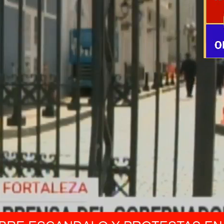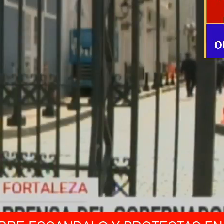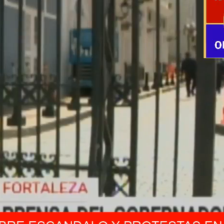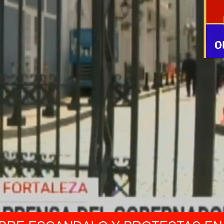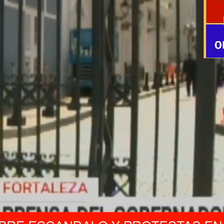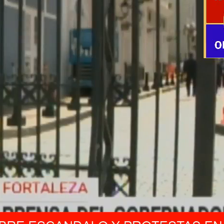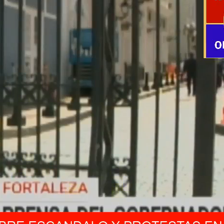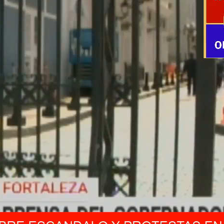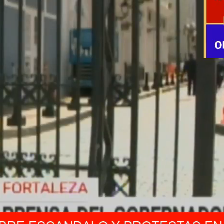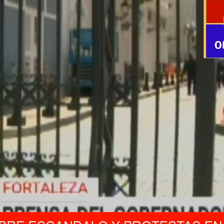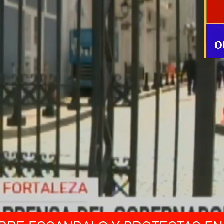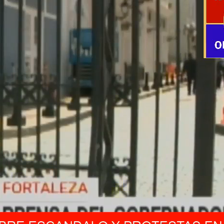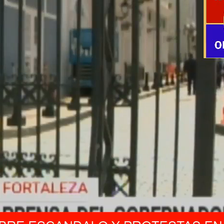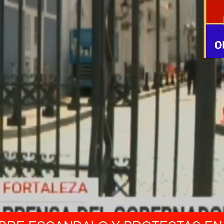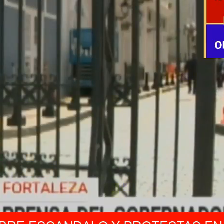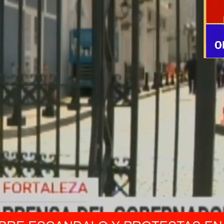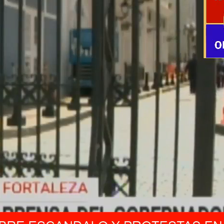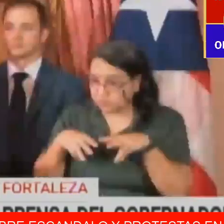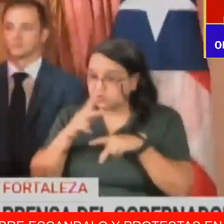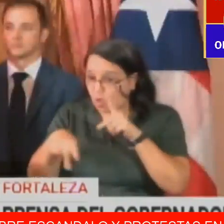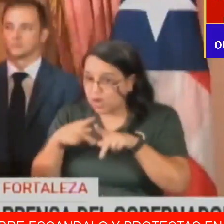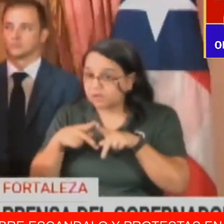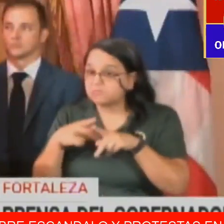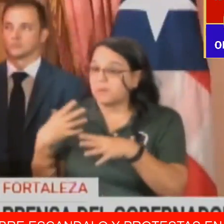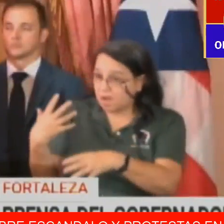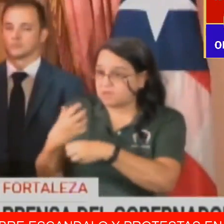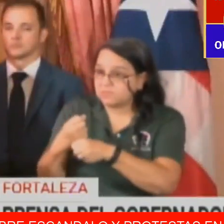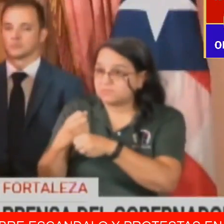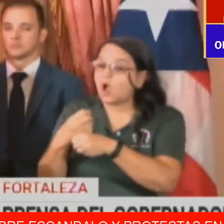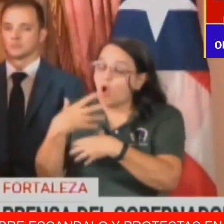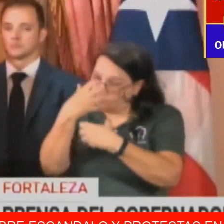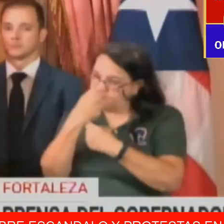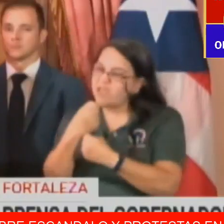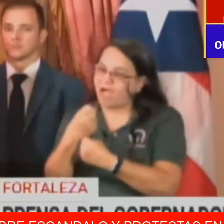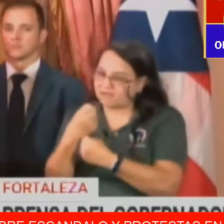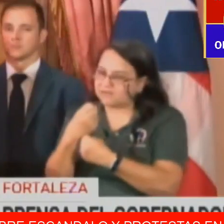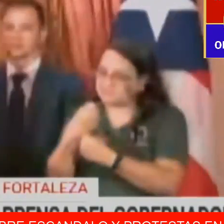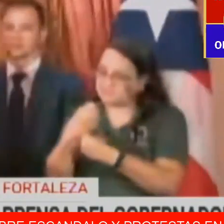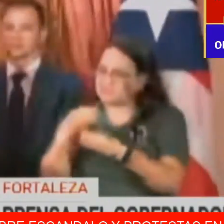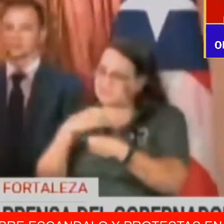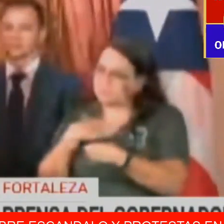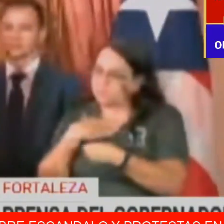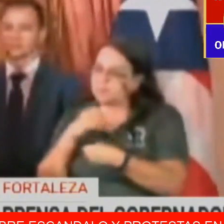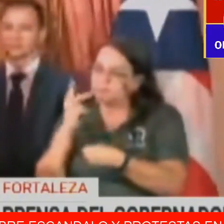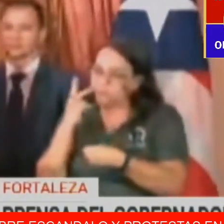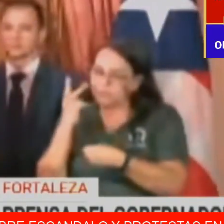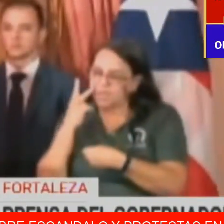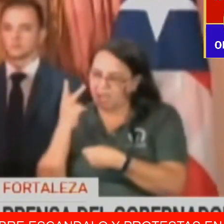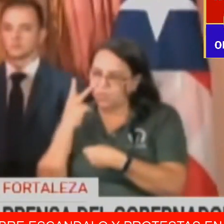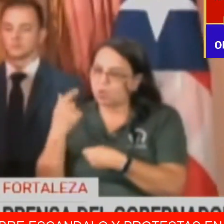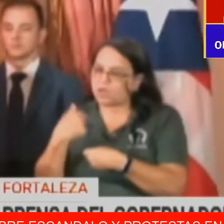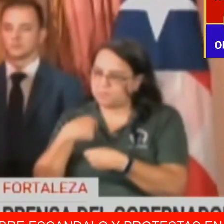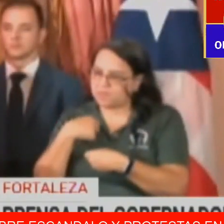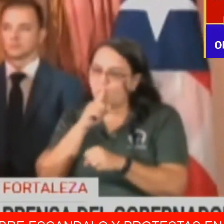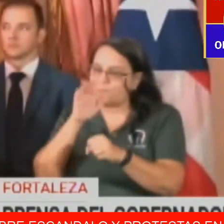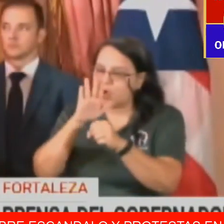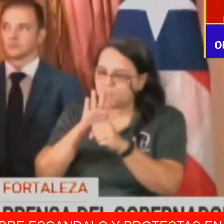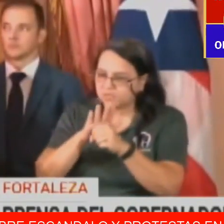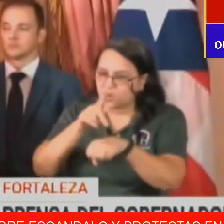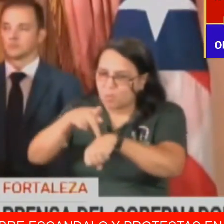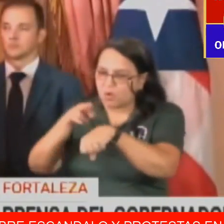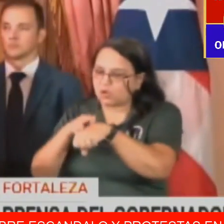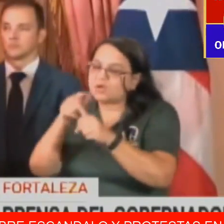gente va a recobrar o no recobrar la confianza es viendo que los compromisos que nosotros hemos hecho con los puertorriqueños